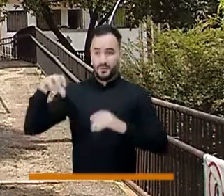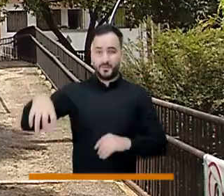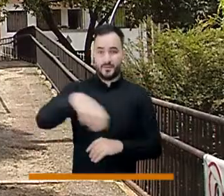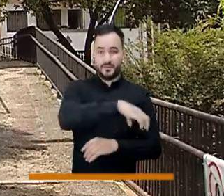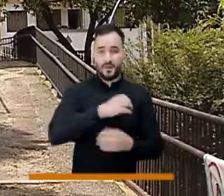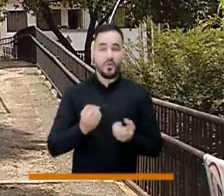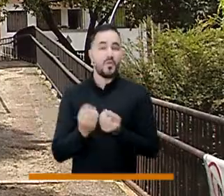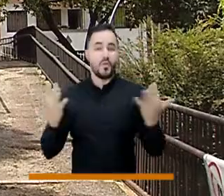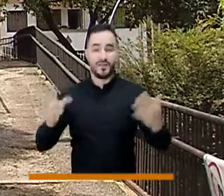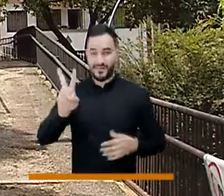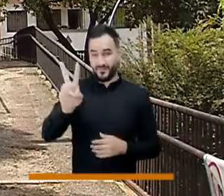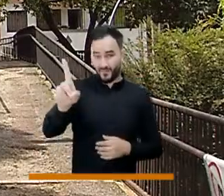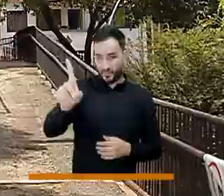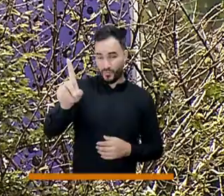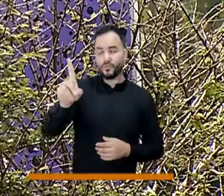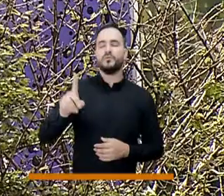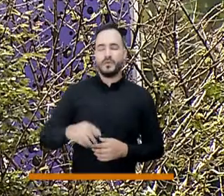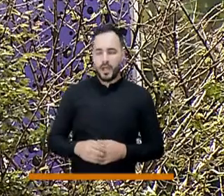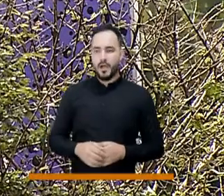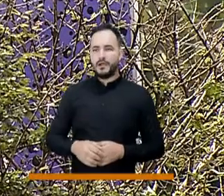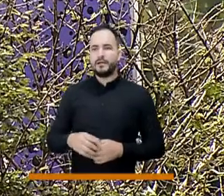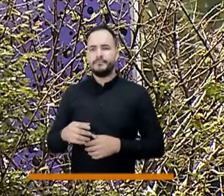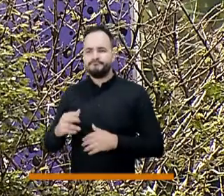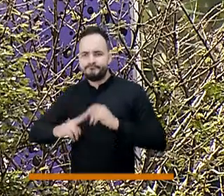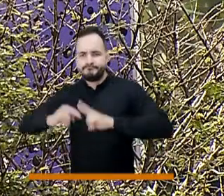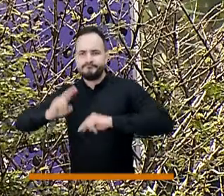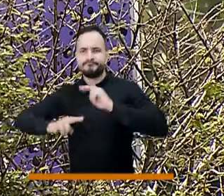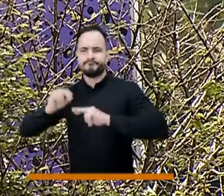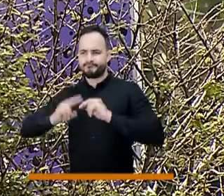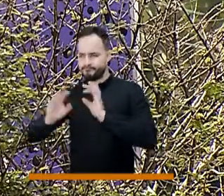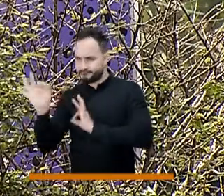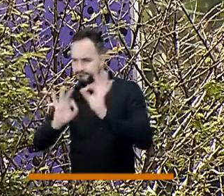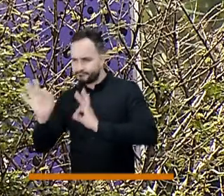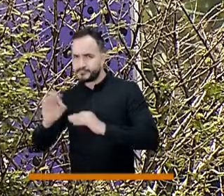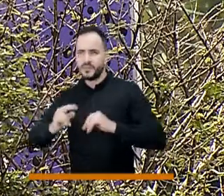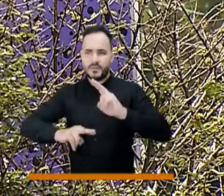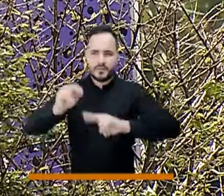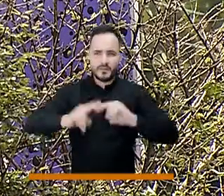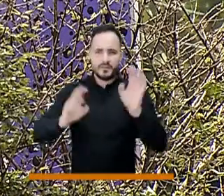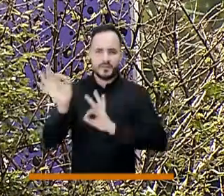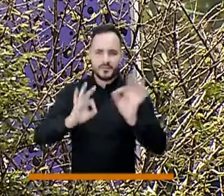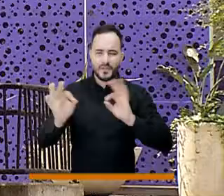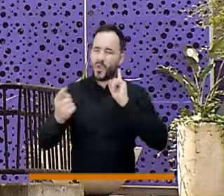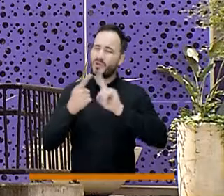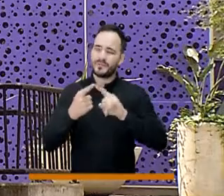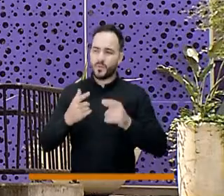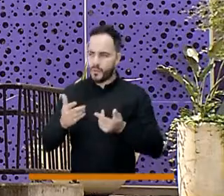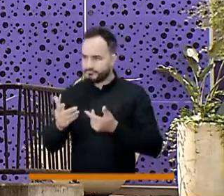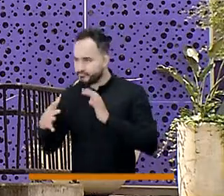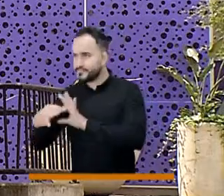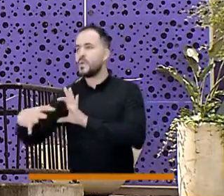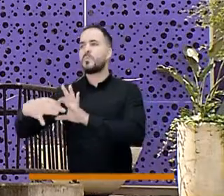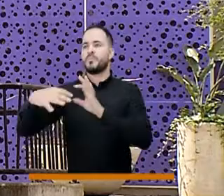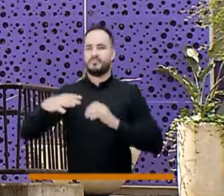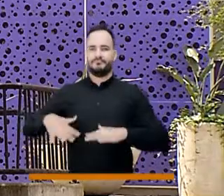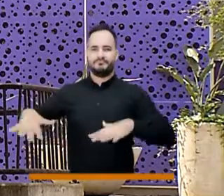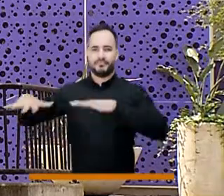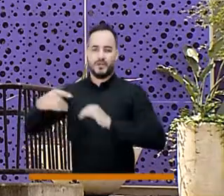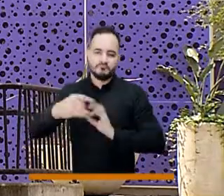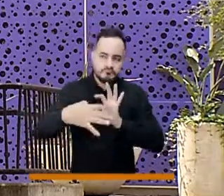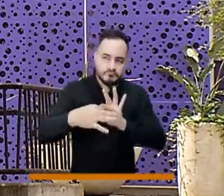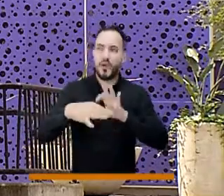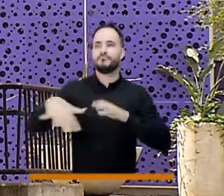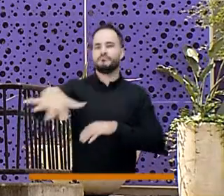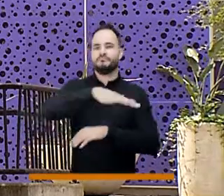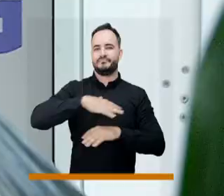21 centros del Valle del Software crear infraestructuras para cerrar las brechas